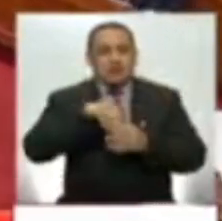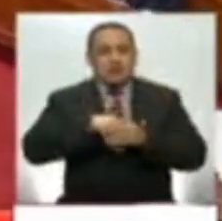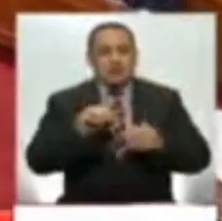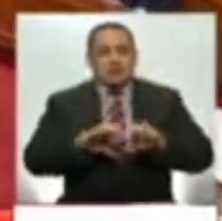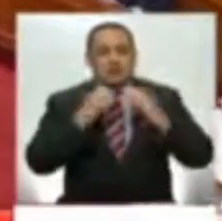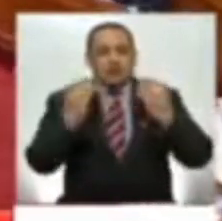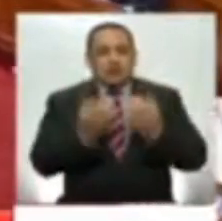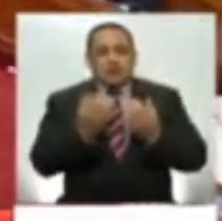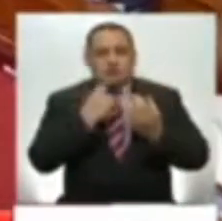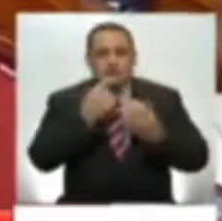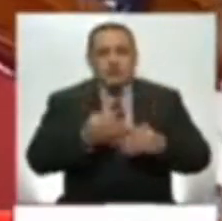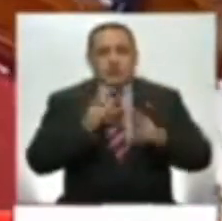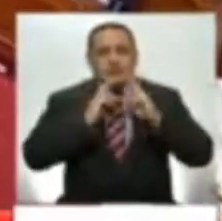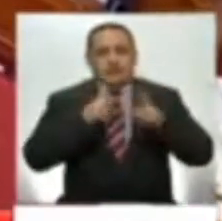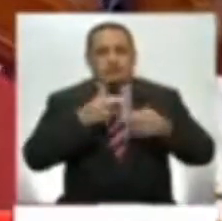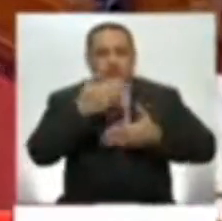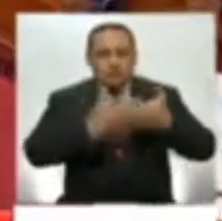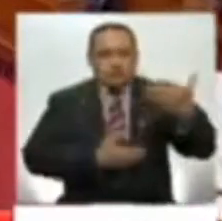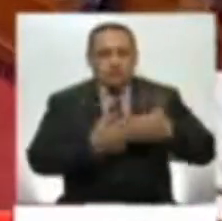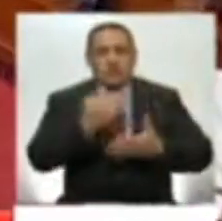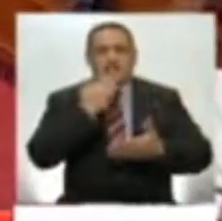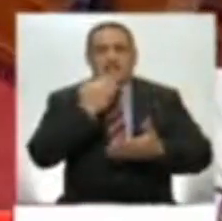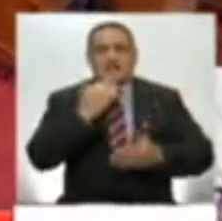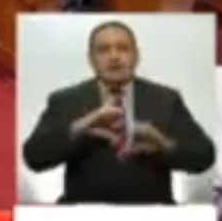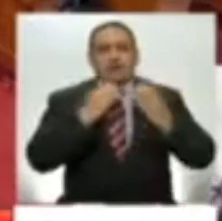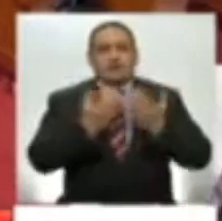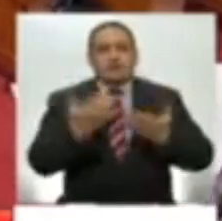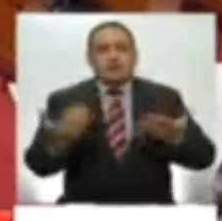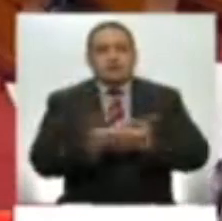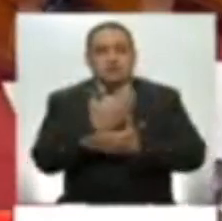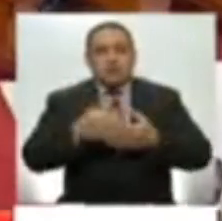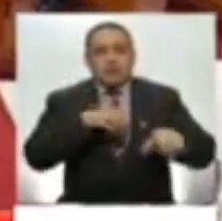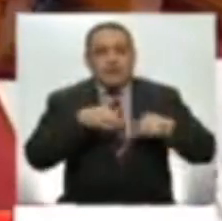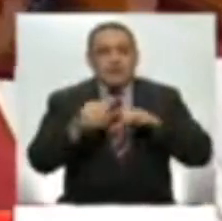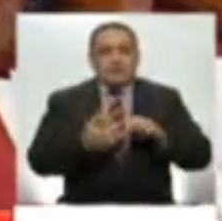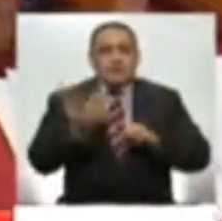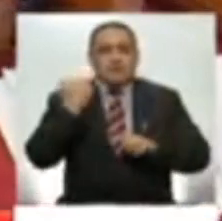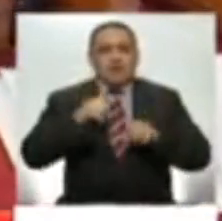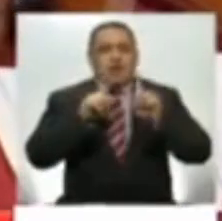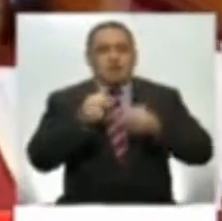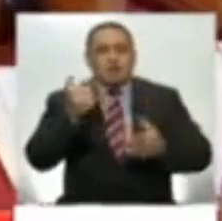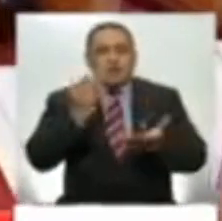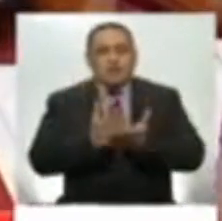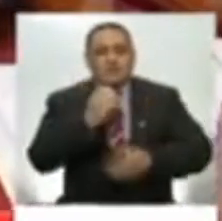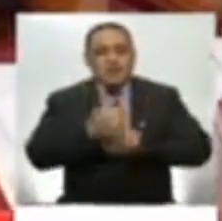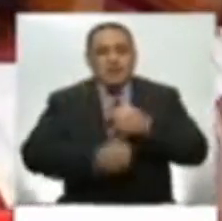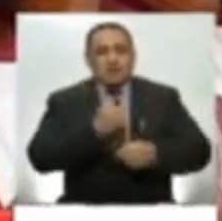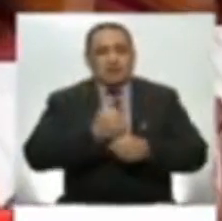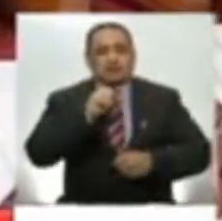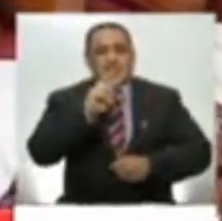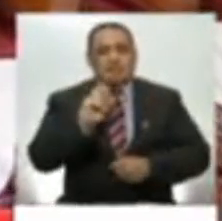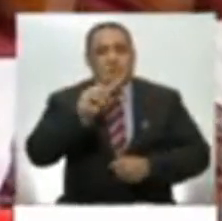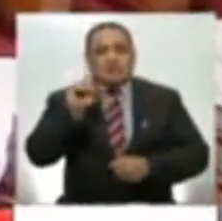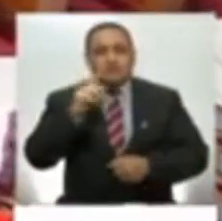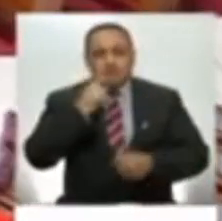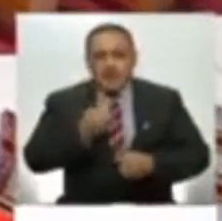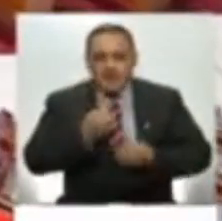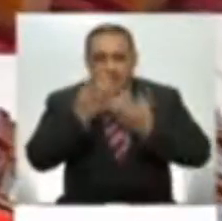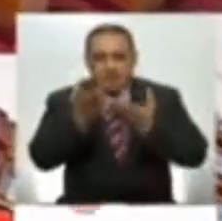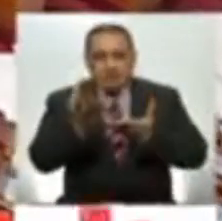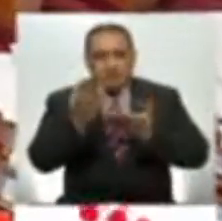2021, proclamación de resultados de la elección de congresistas de la República realizada el 11 de abril de 2021. De mi